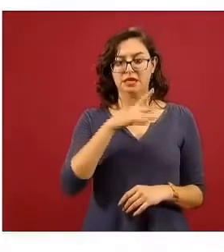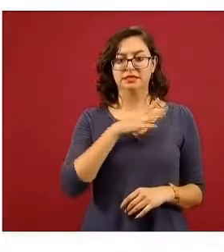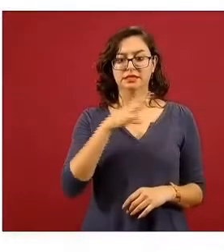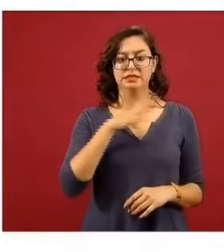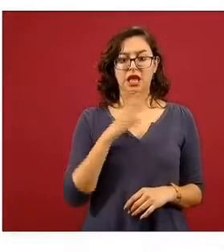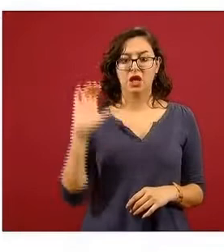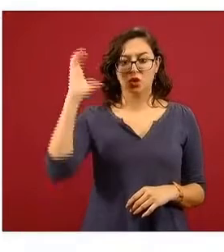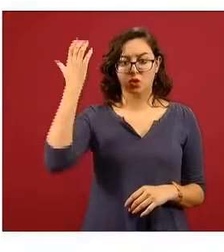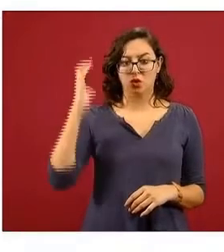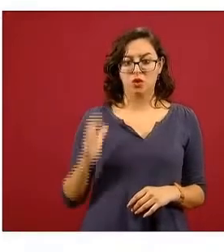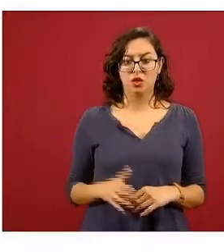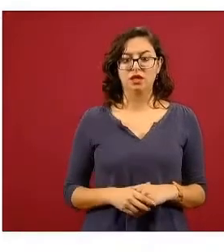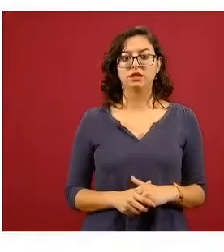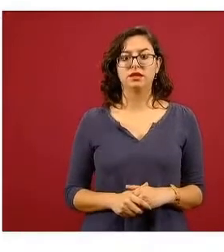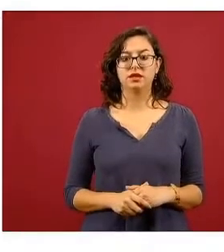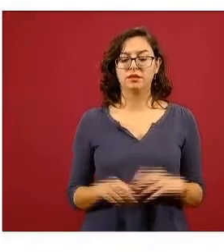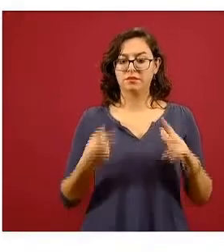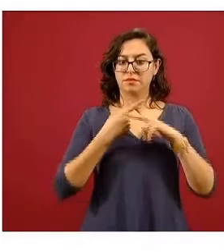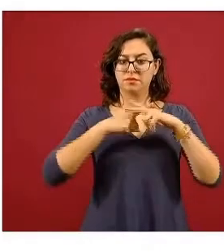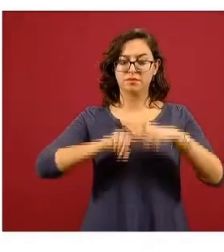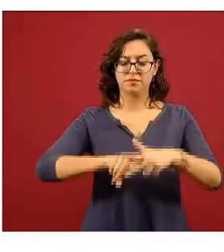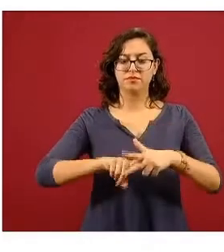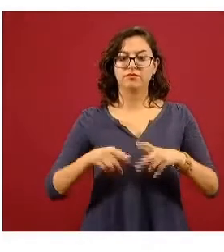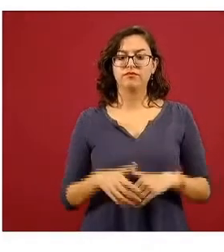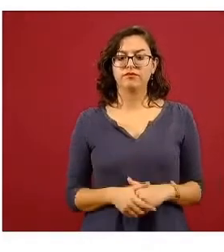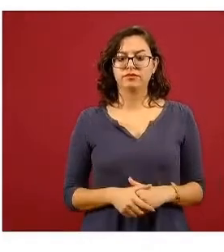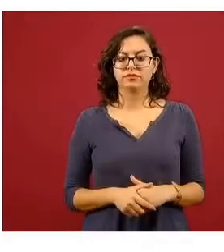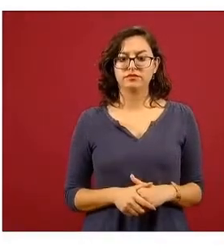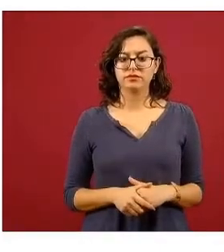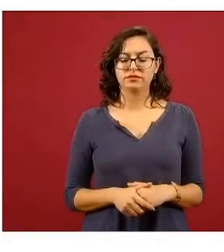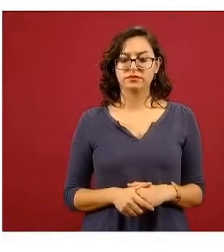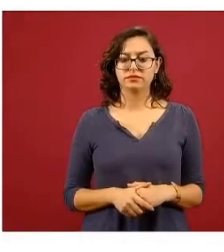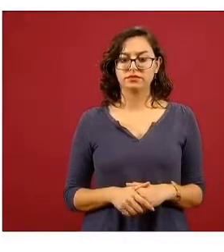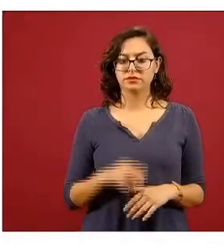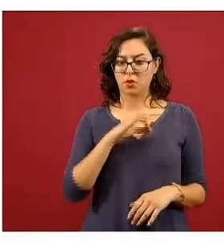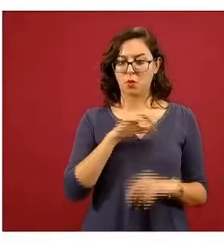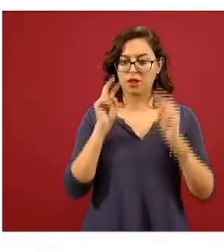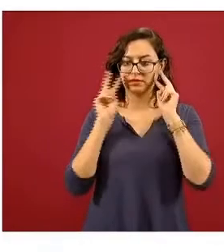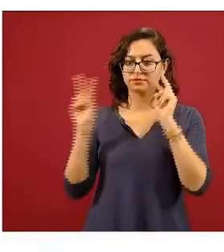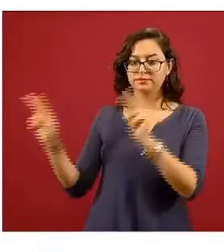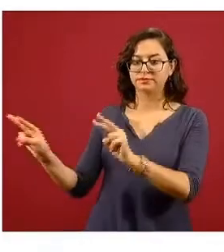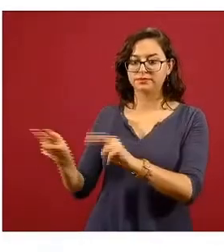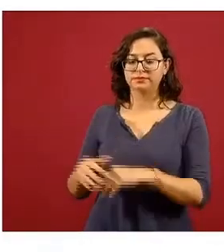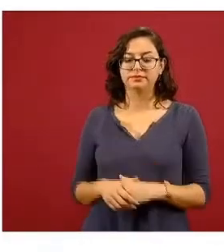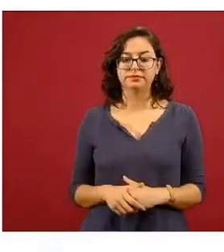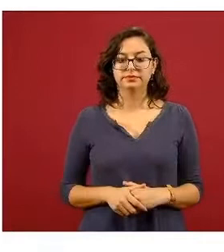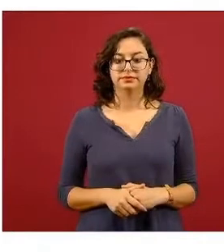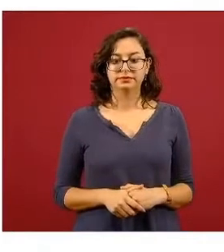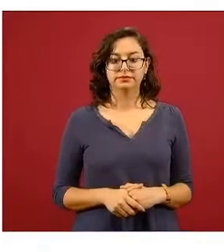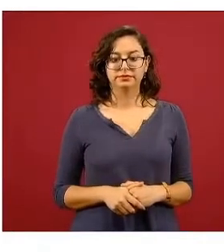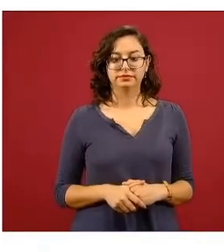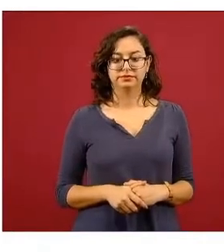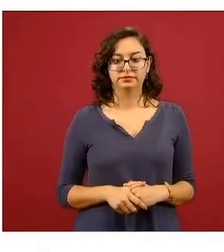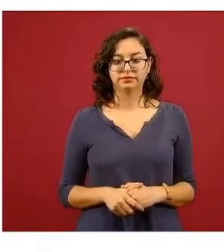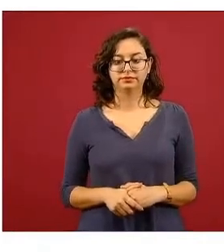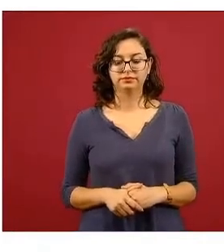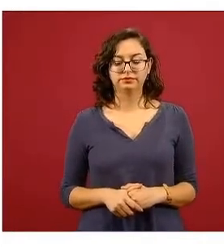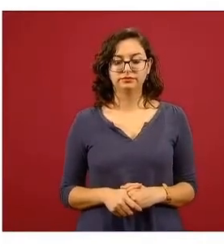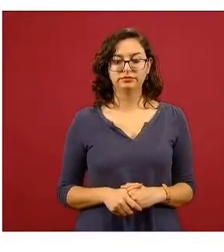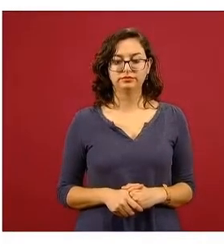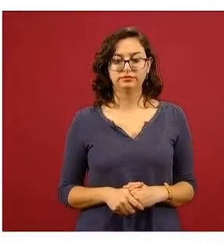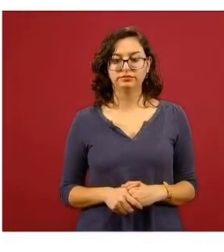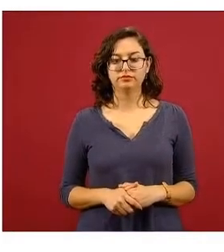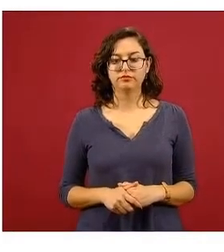Culiacán. Empezó también en Culiacán, menos municipios, desde luego distintos patrones de agregación